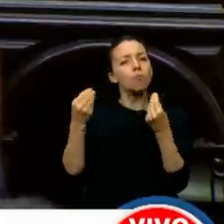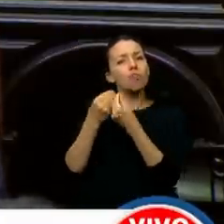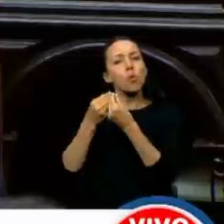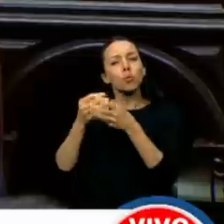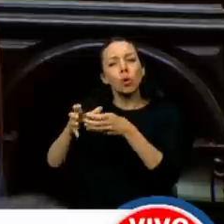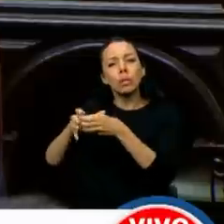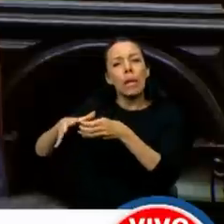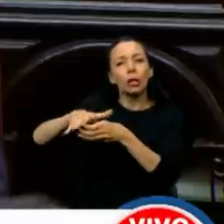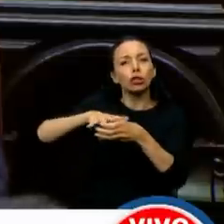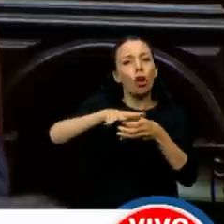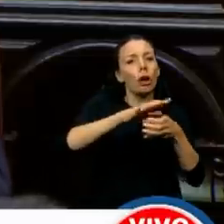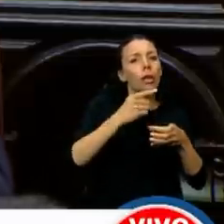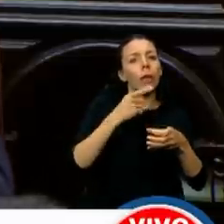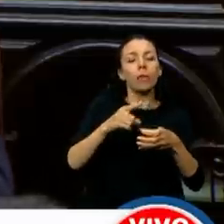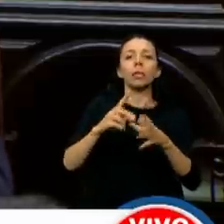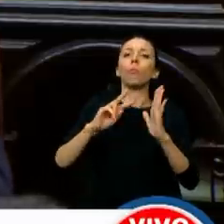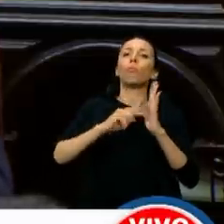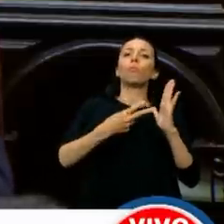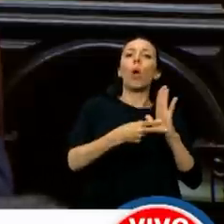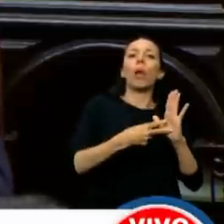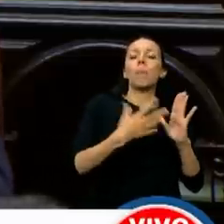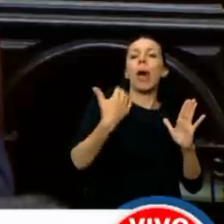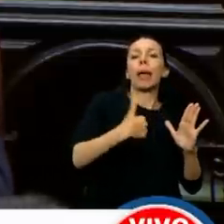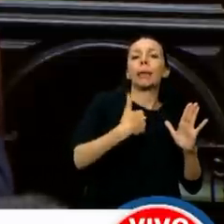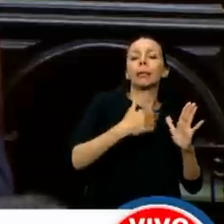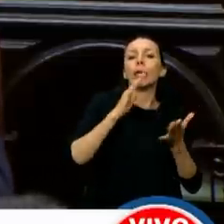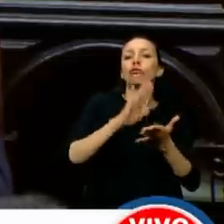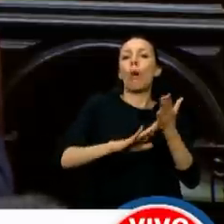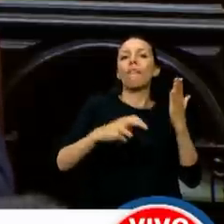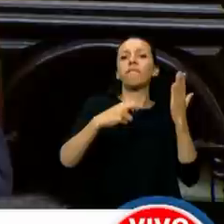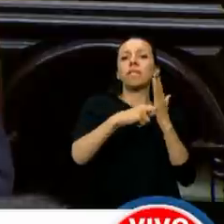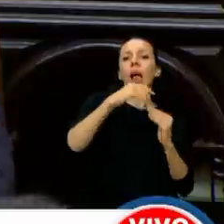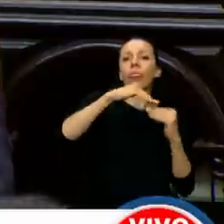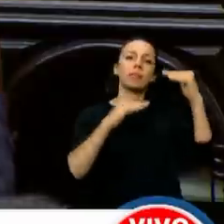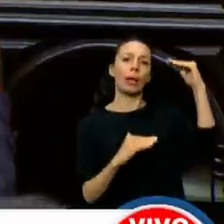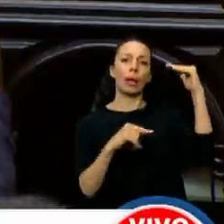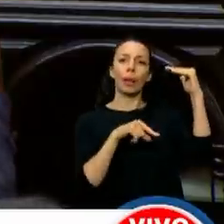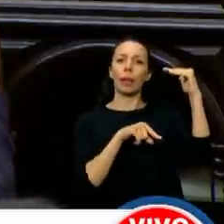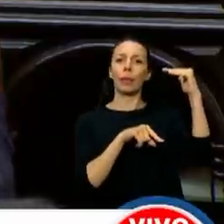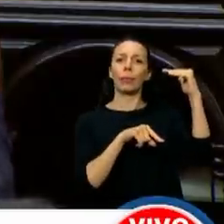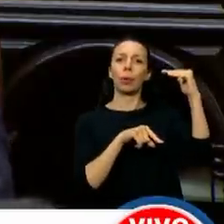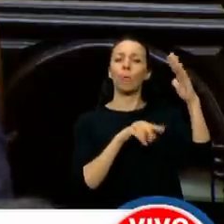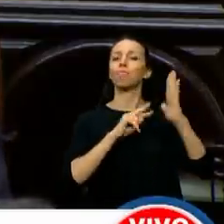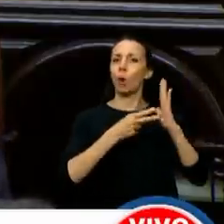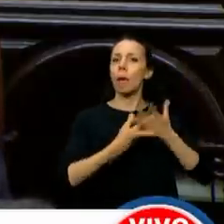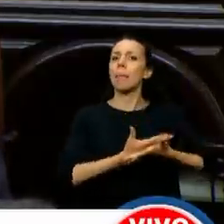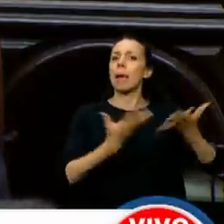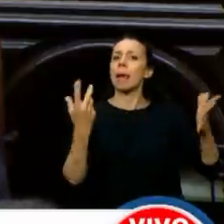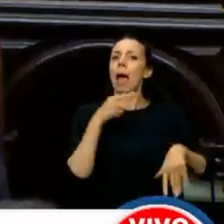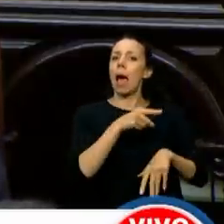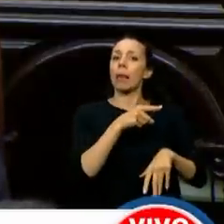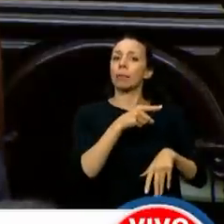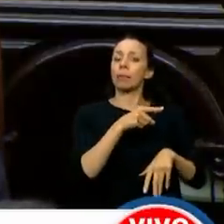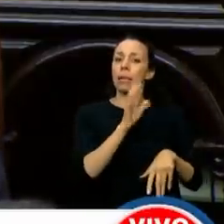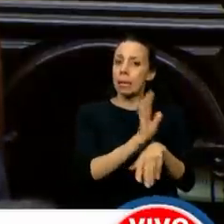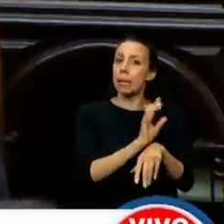ejemplo en el problema que significa para el país el desequilibrio fiscal aquello que por ejemplo atacan a la casta